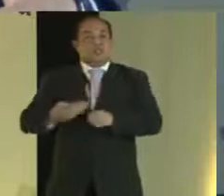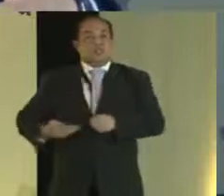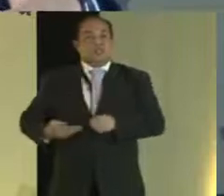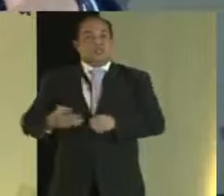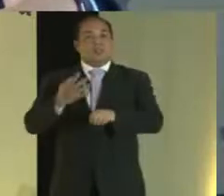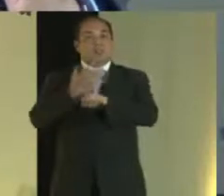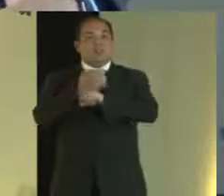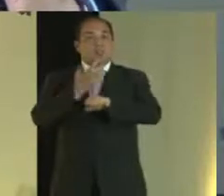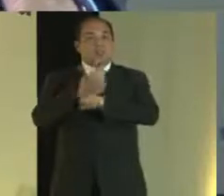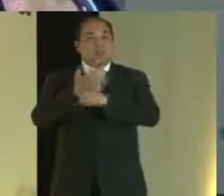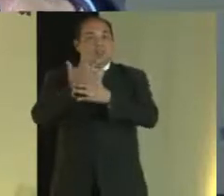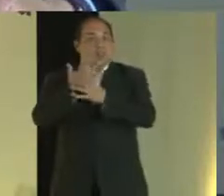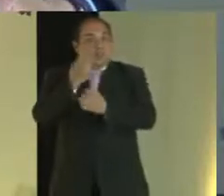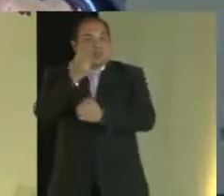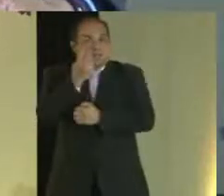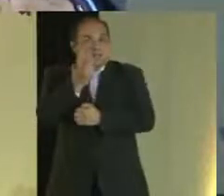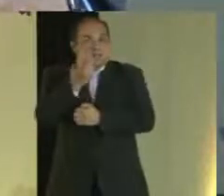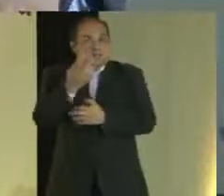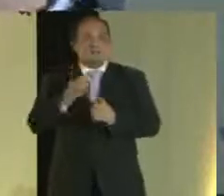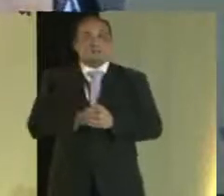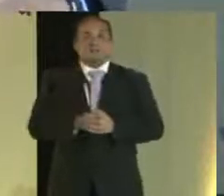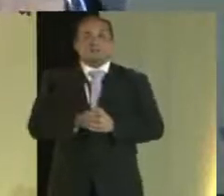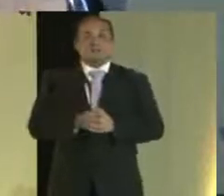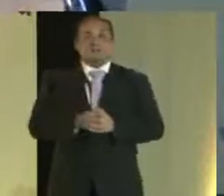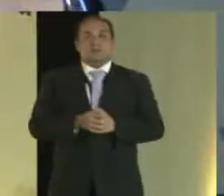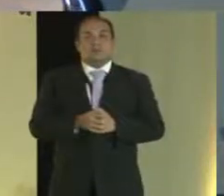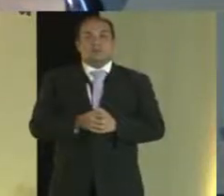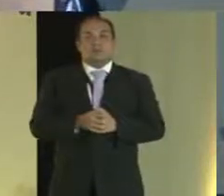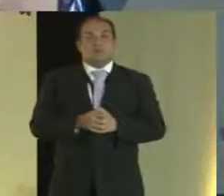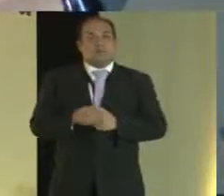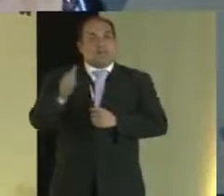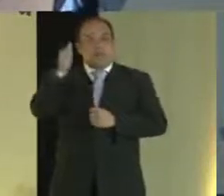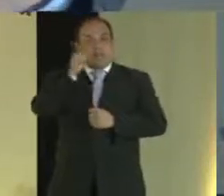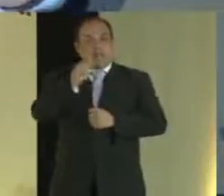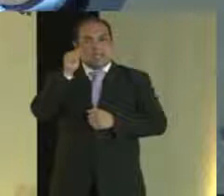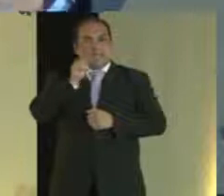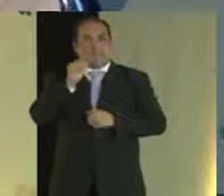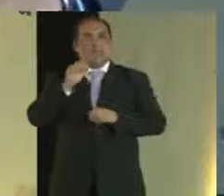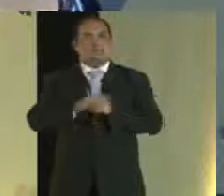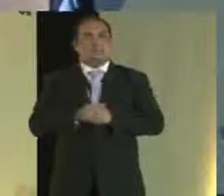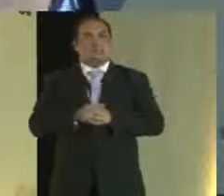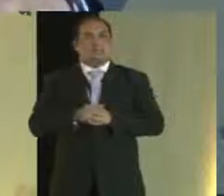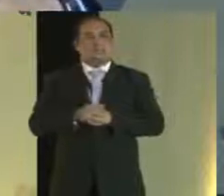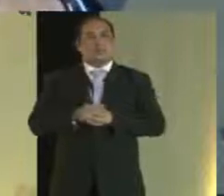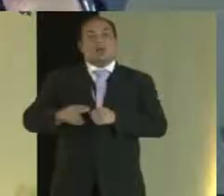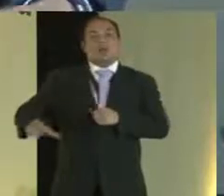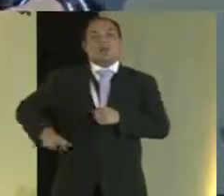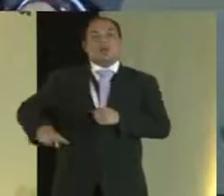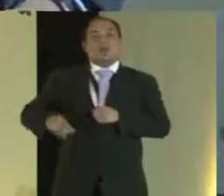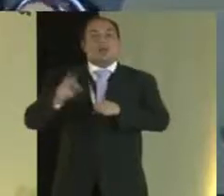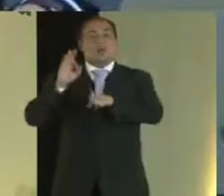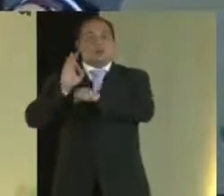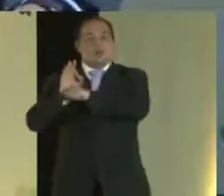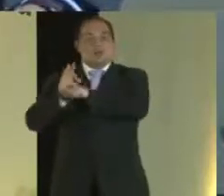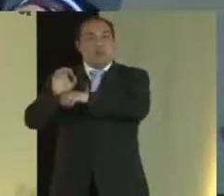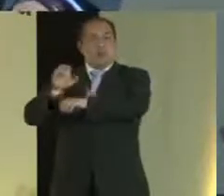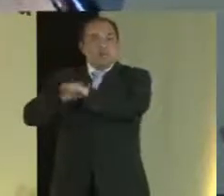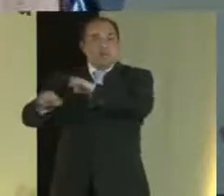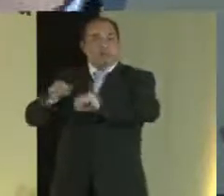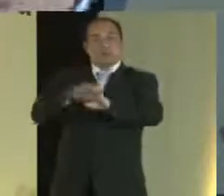Estados Unidos está diciendo estas cosas cuando siempre el imperio ha defendido a las empresas en contra de los